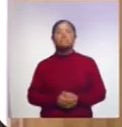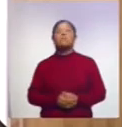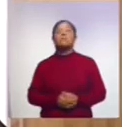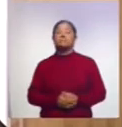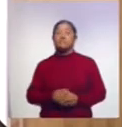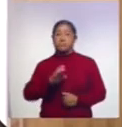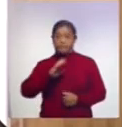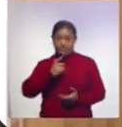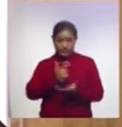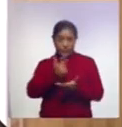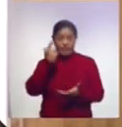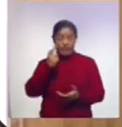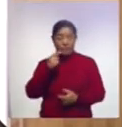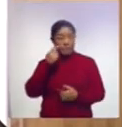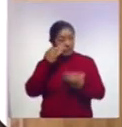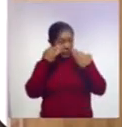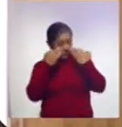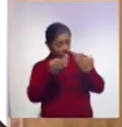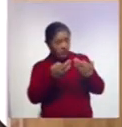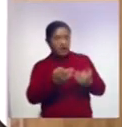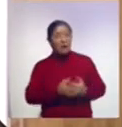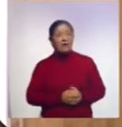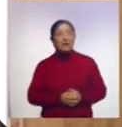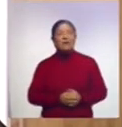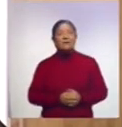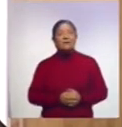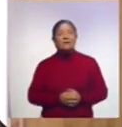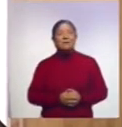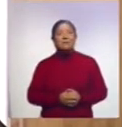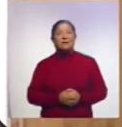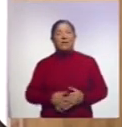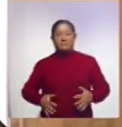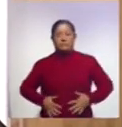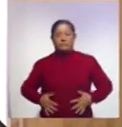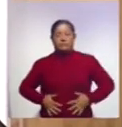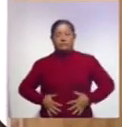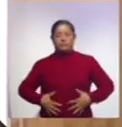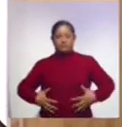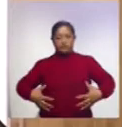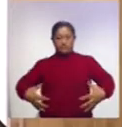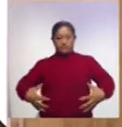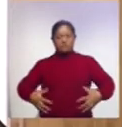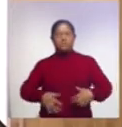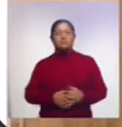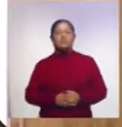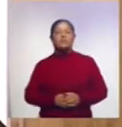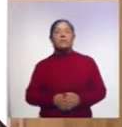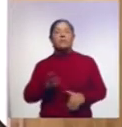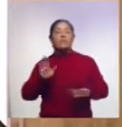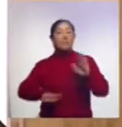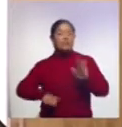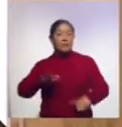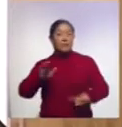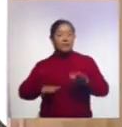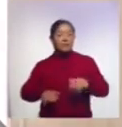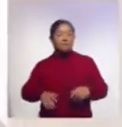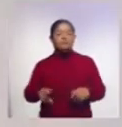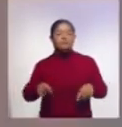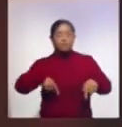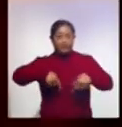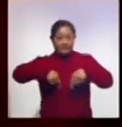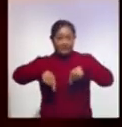pues llegamos a observar aumentos de volumen, ya sea en abdomen o a veces en alguna de las